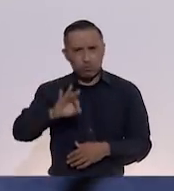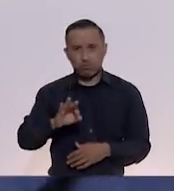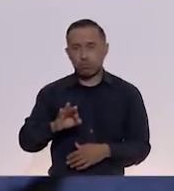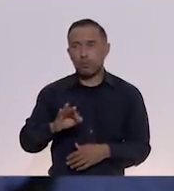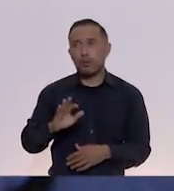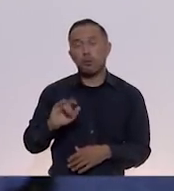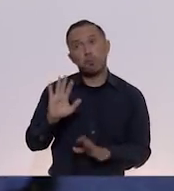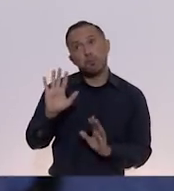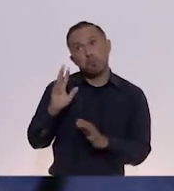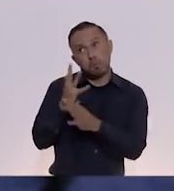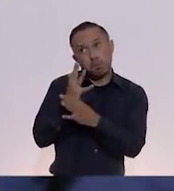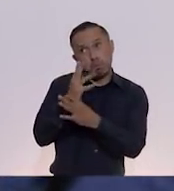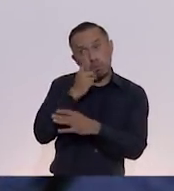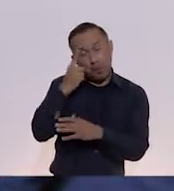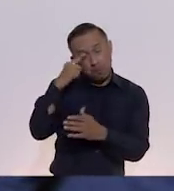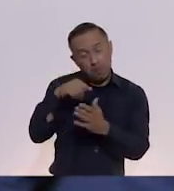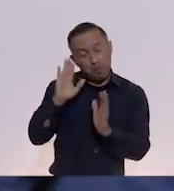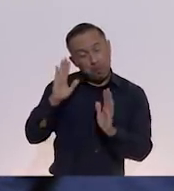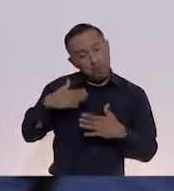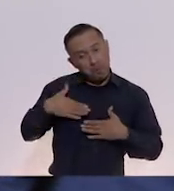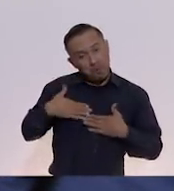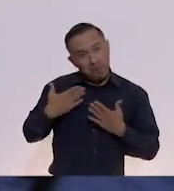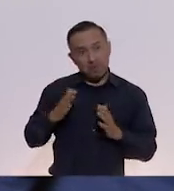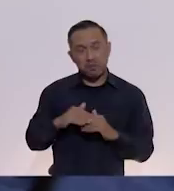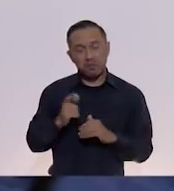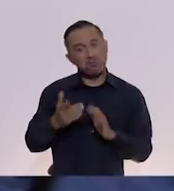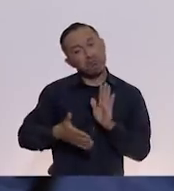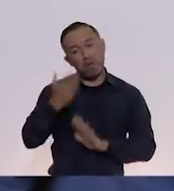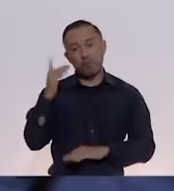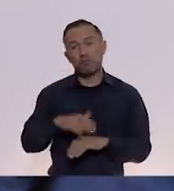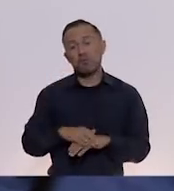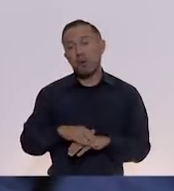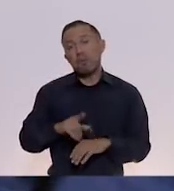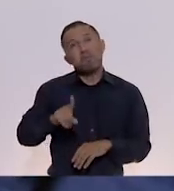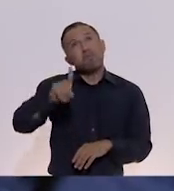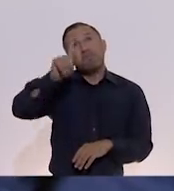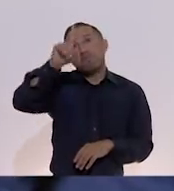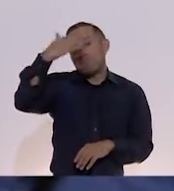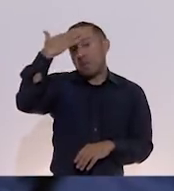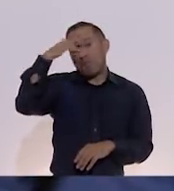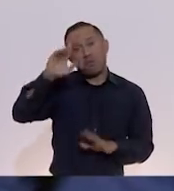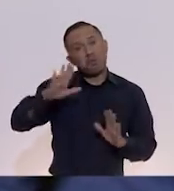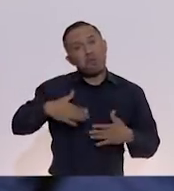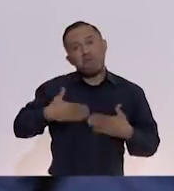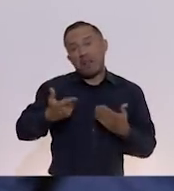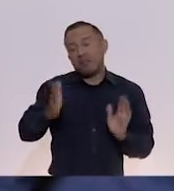diga. Vámonos entonces y, pues, que sea lo que tenga que ser, ¿no?